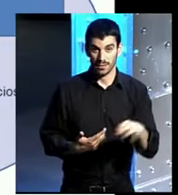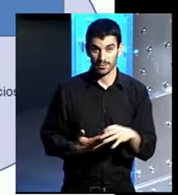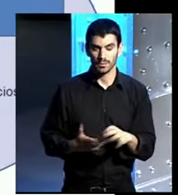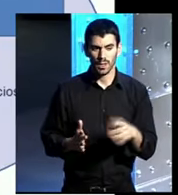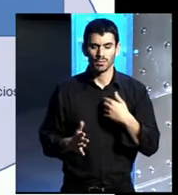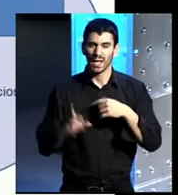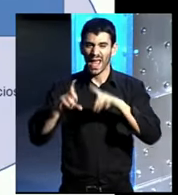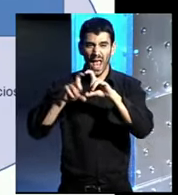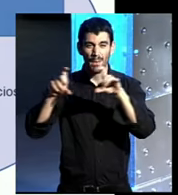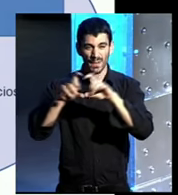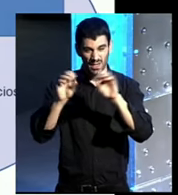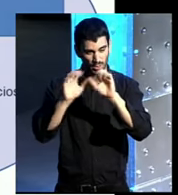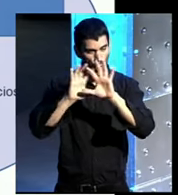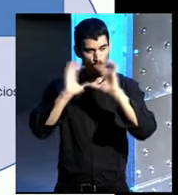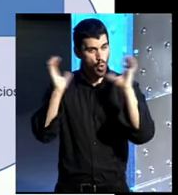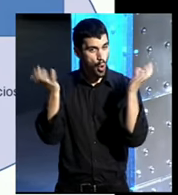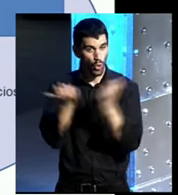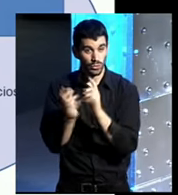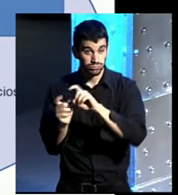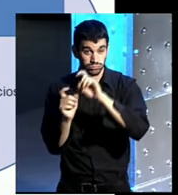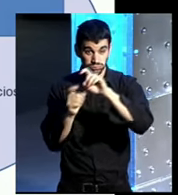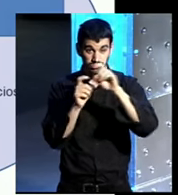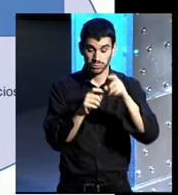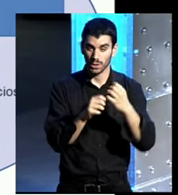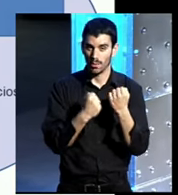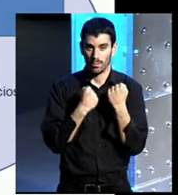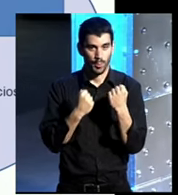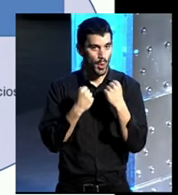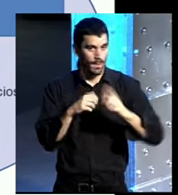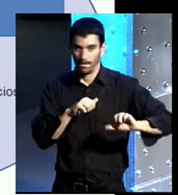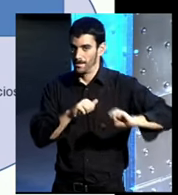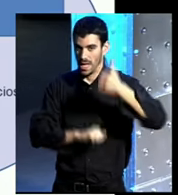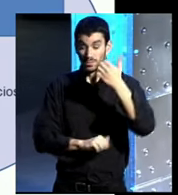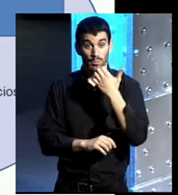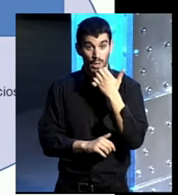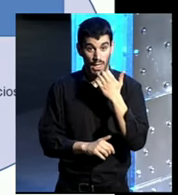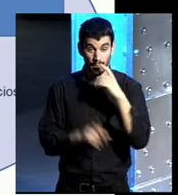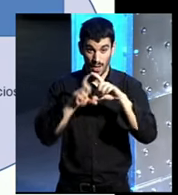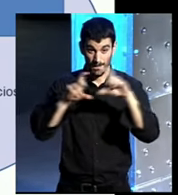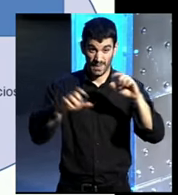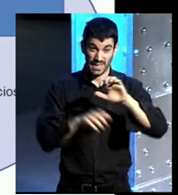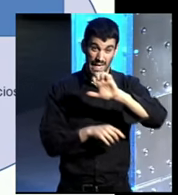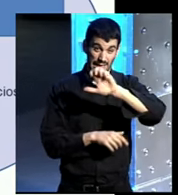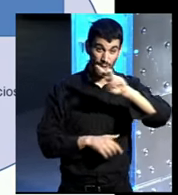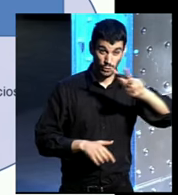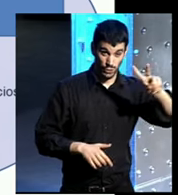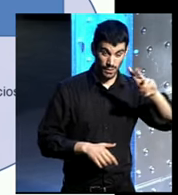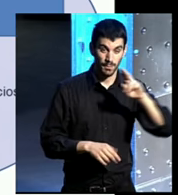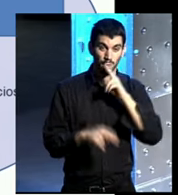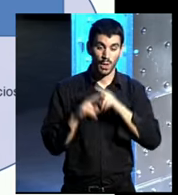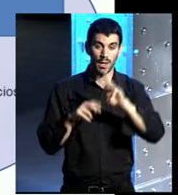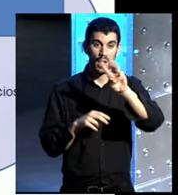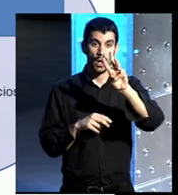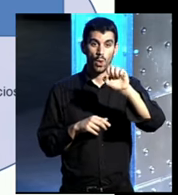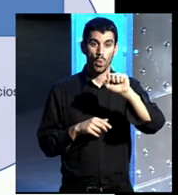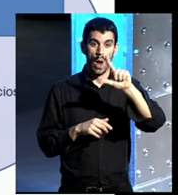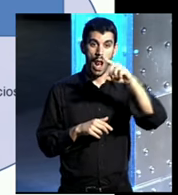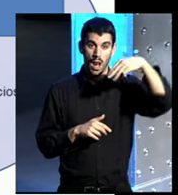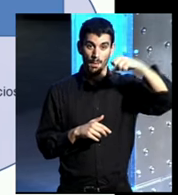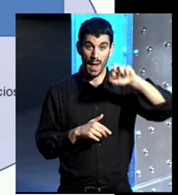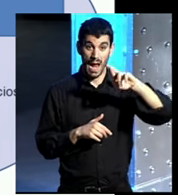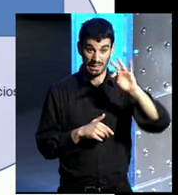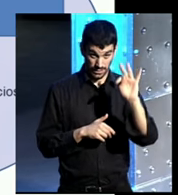ejemplo, Walmart en Estados Unidos, que es un mega supermercado, compra más productos en China que toda Rusia o toda